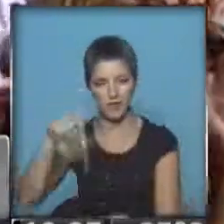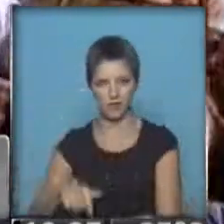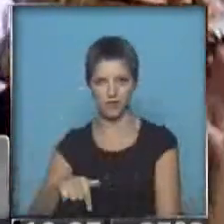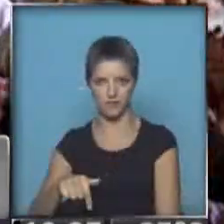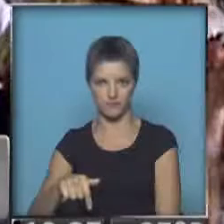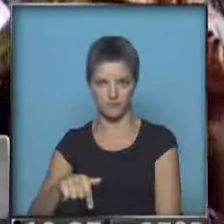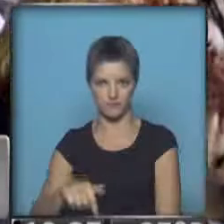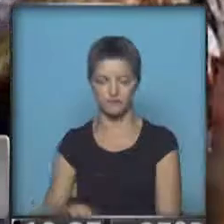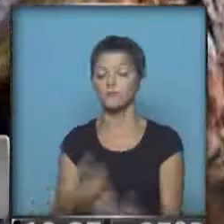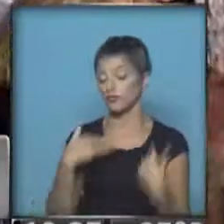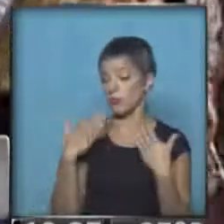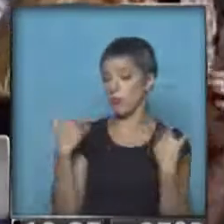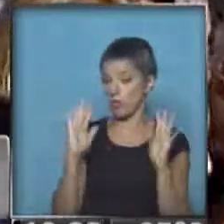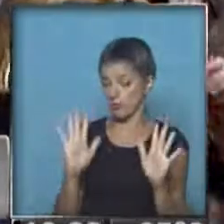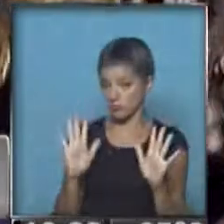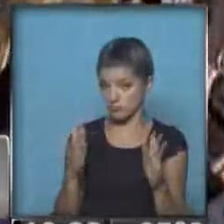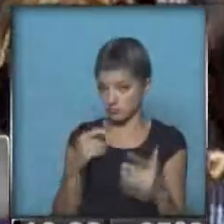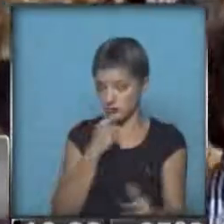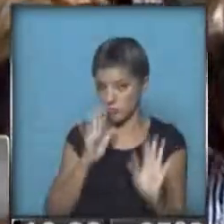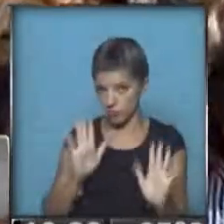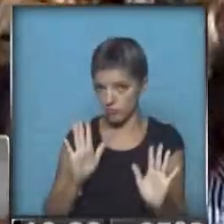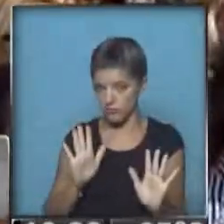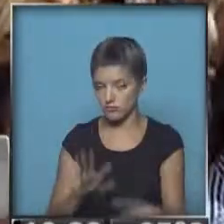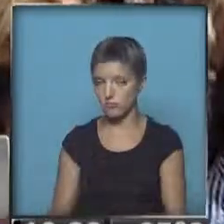Si se me permite,